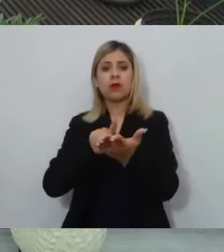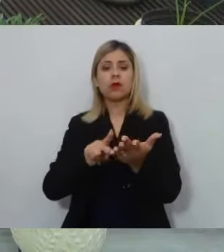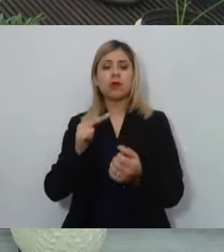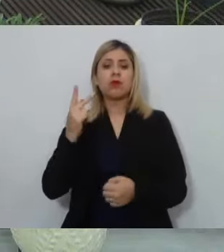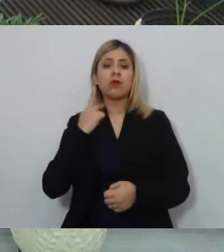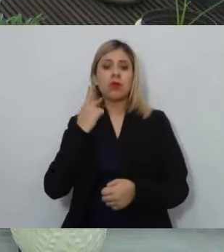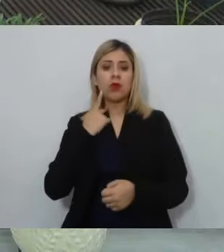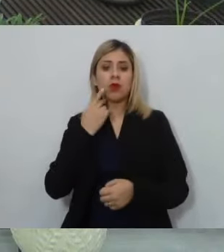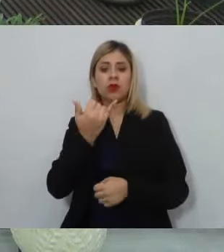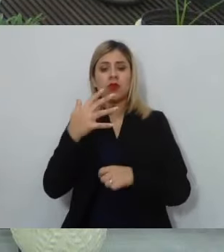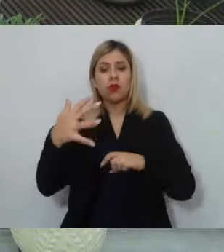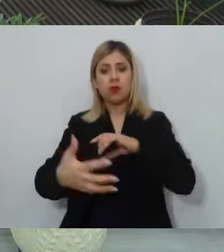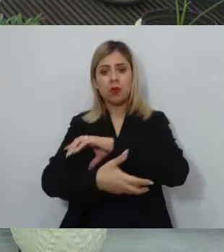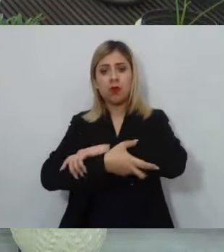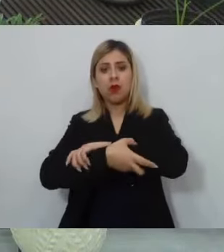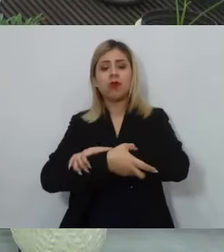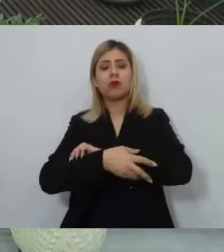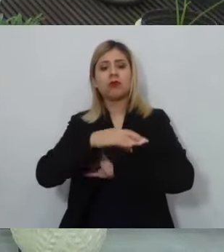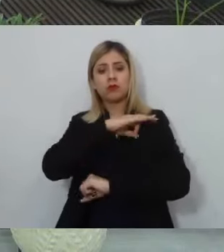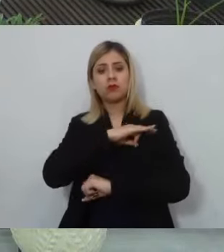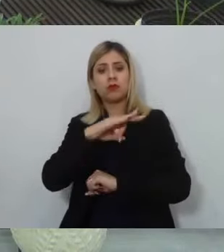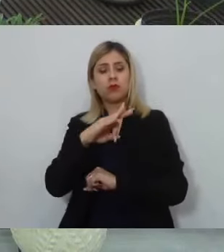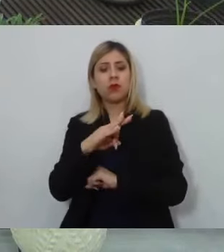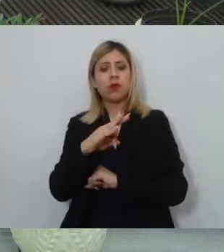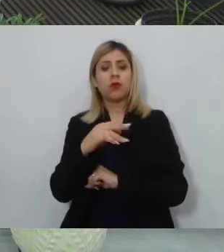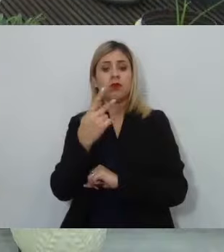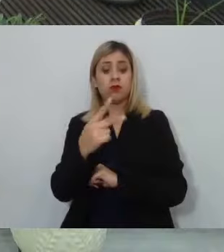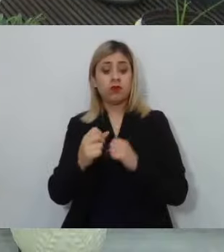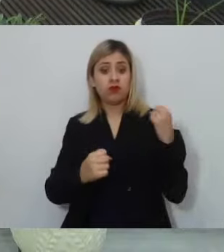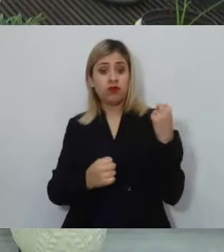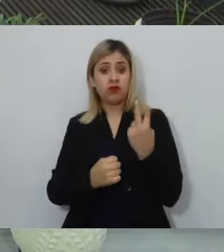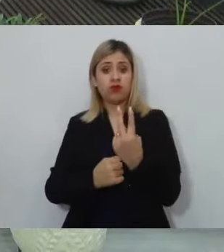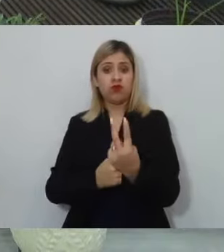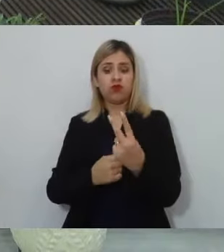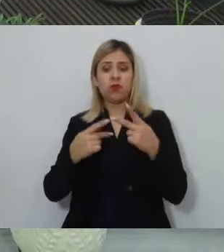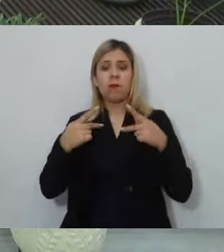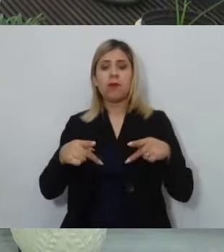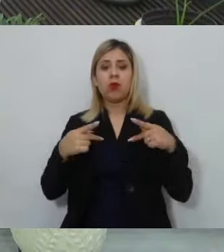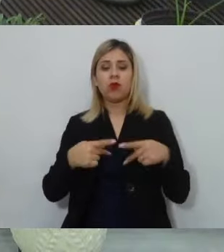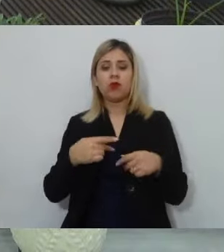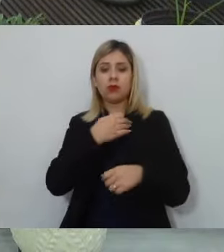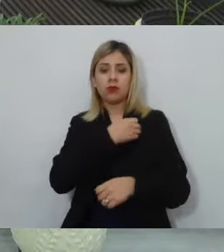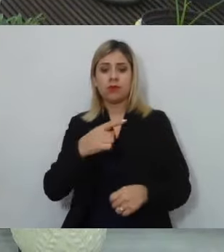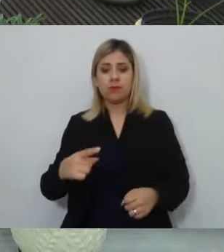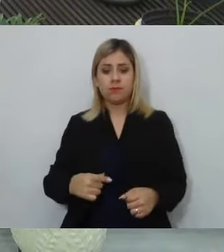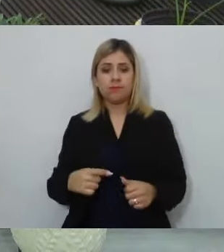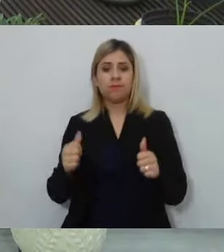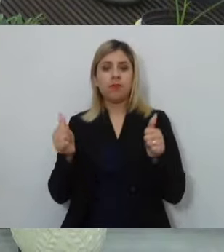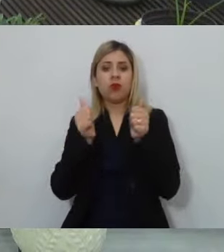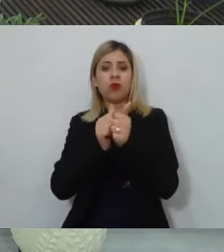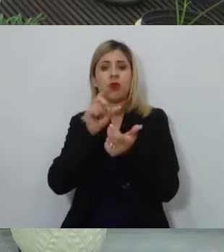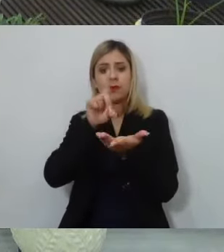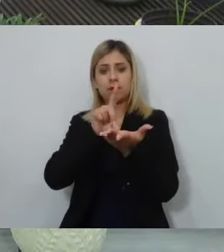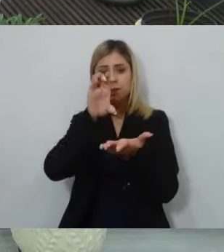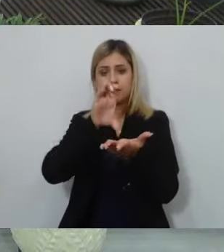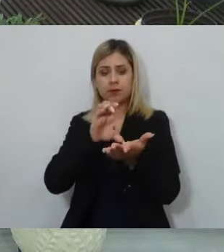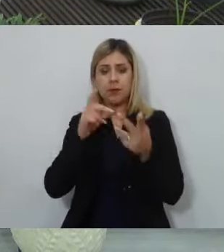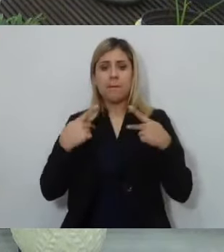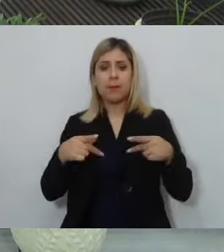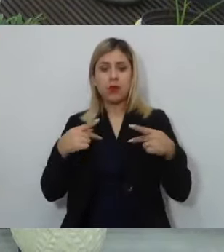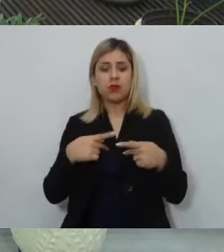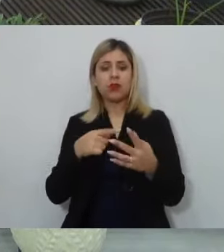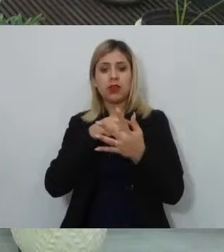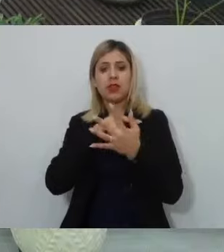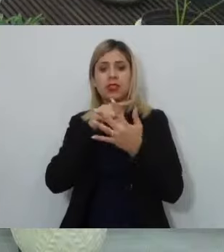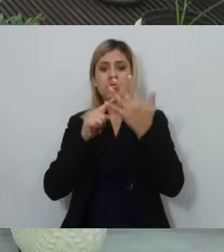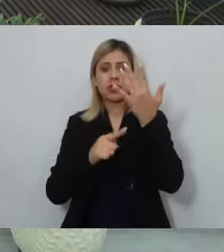reacción entiendo que quedó aclarado es decir sí pueden ser puede ser postulado en Cualquiera de esos eh cinco lugares y el tema